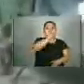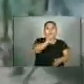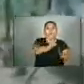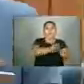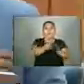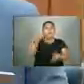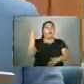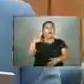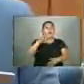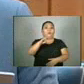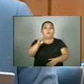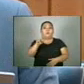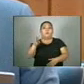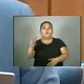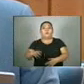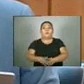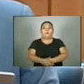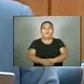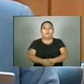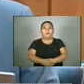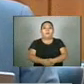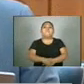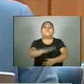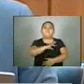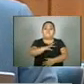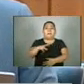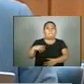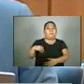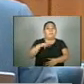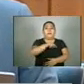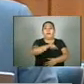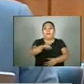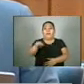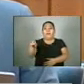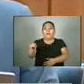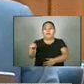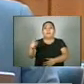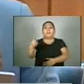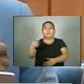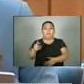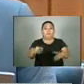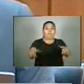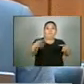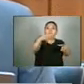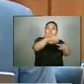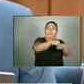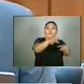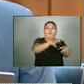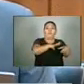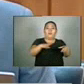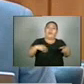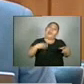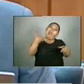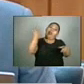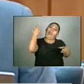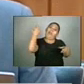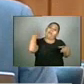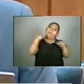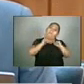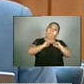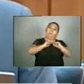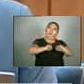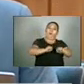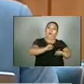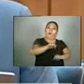2012. Hasta la fecha hay muchos familiares que son parte de esas personas que fallecieron en ese lugar